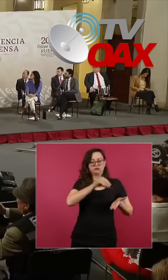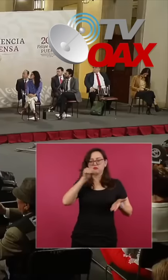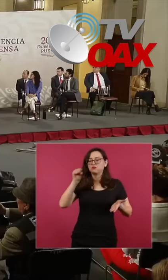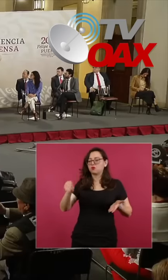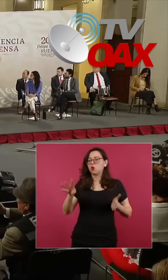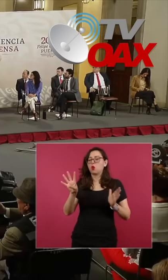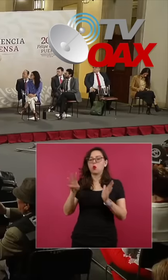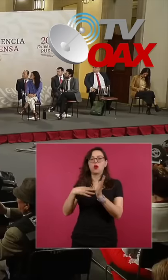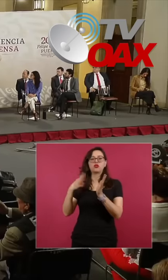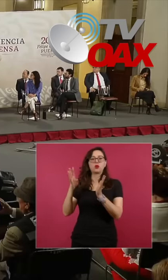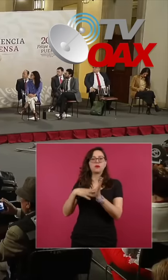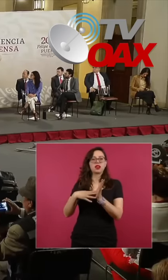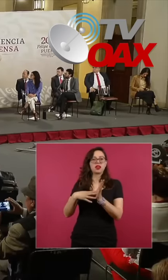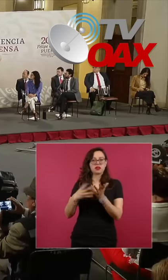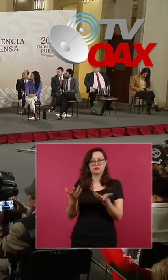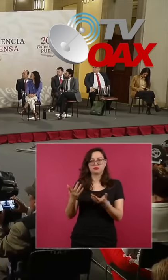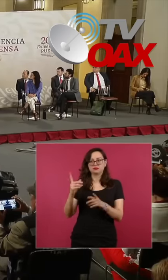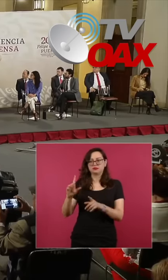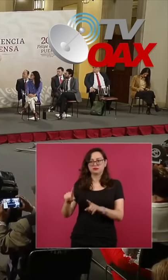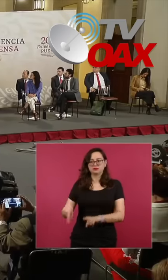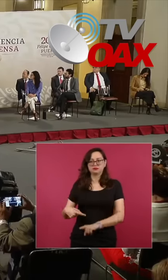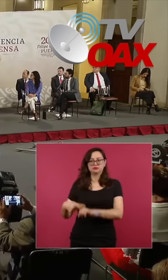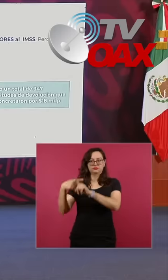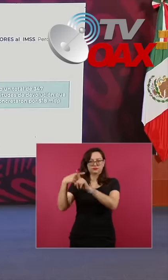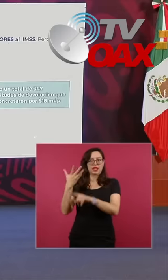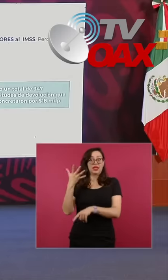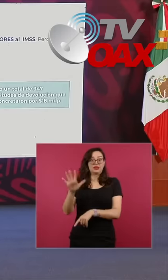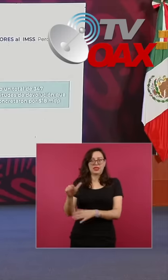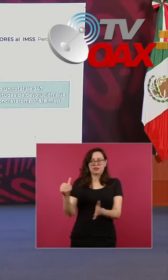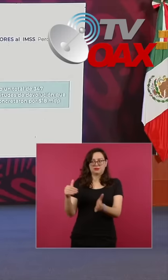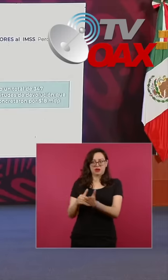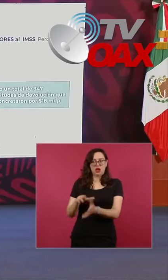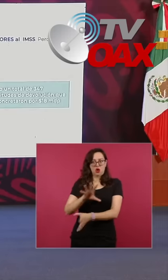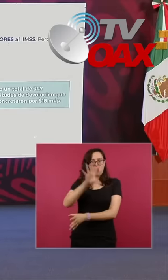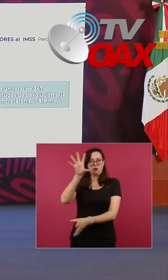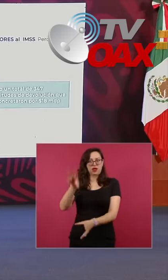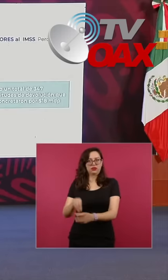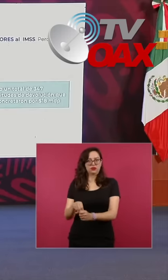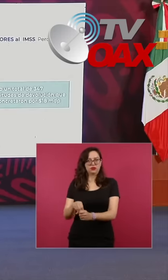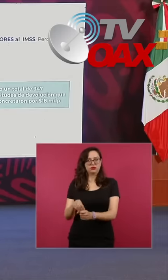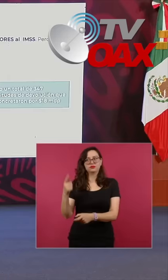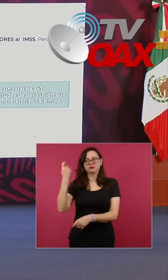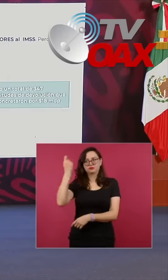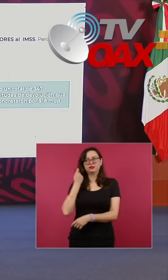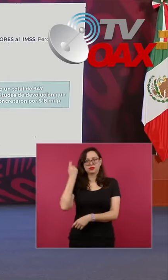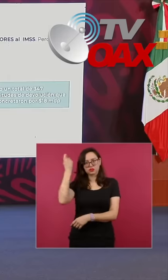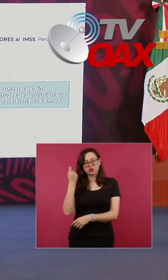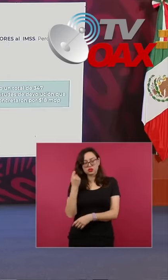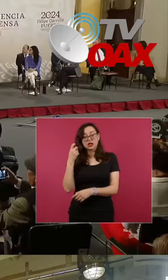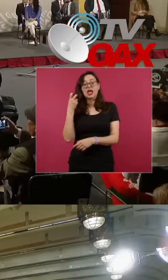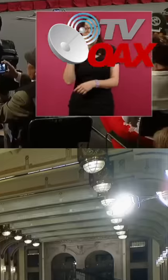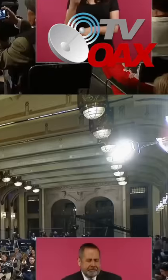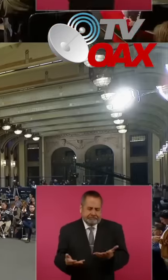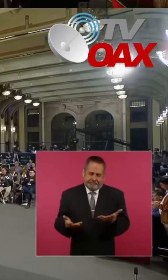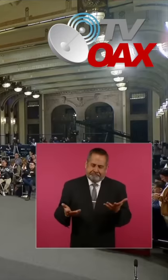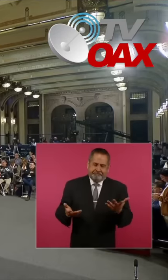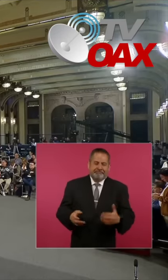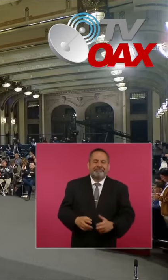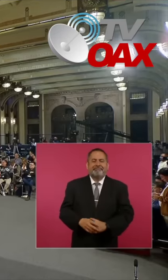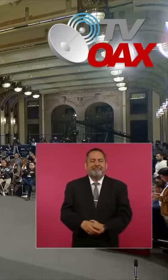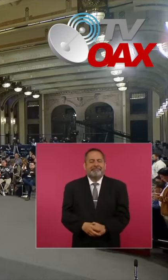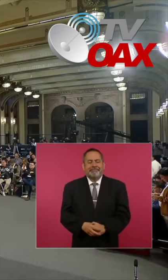pesos. Para esto tendría que, es que se forma el Fondo de Pensiones para el Bienestar. La siguiente.